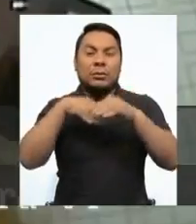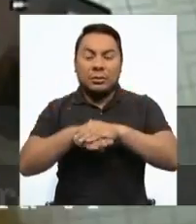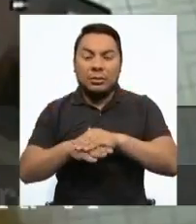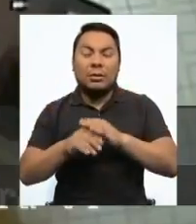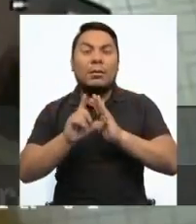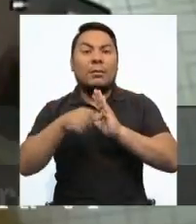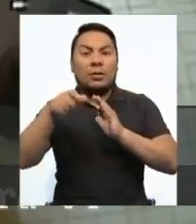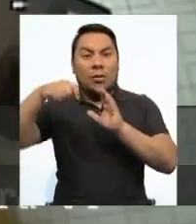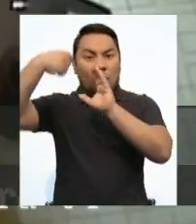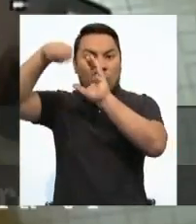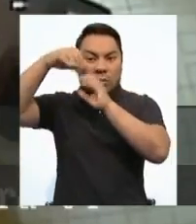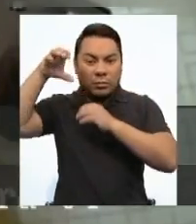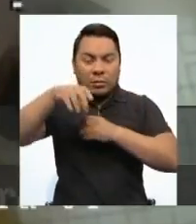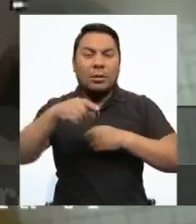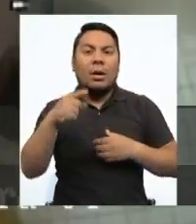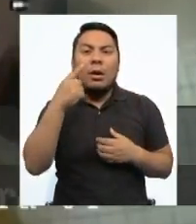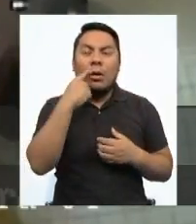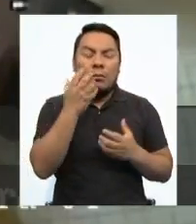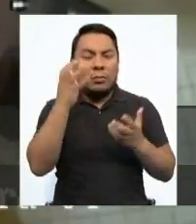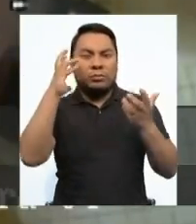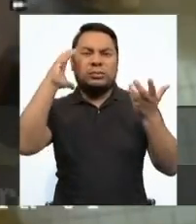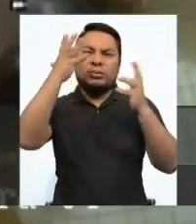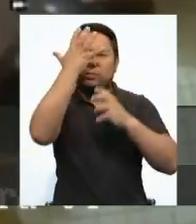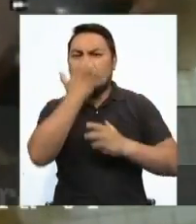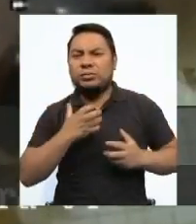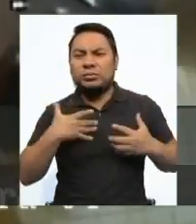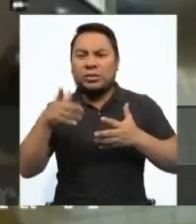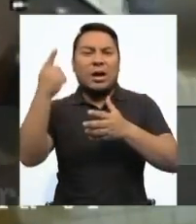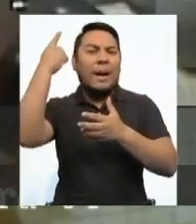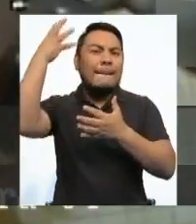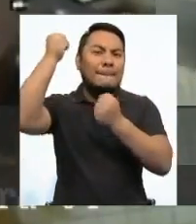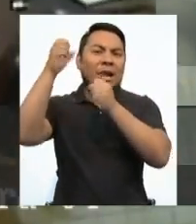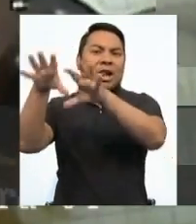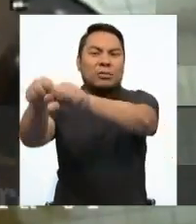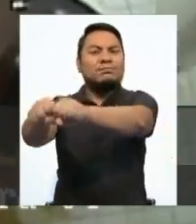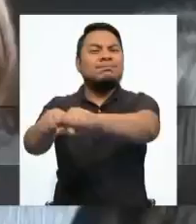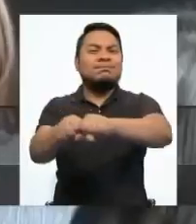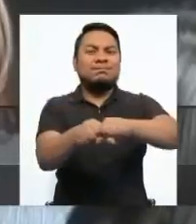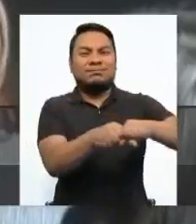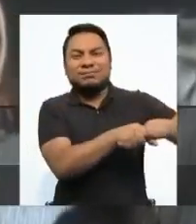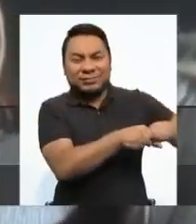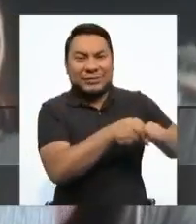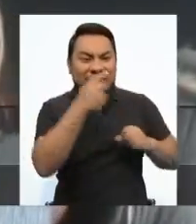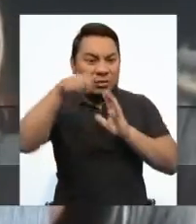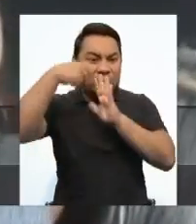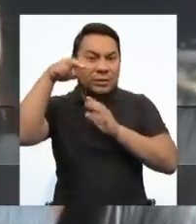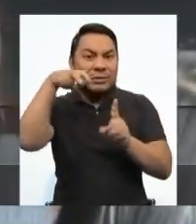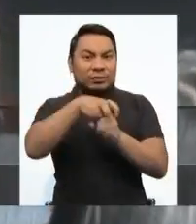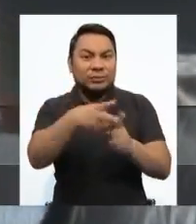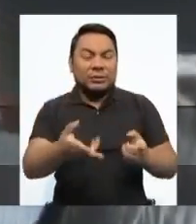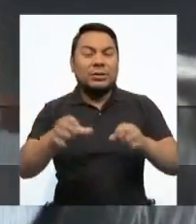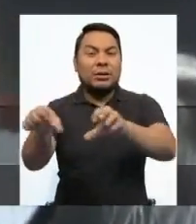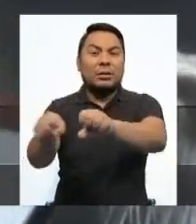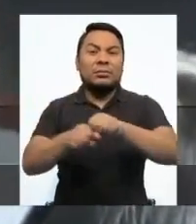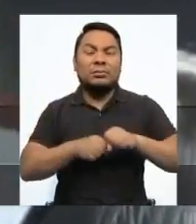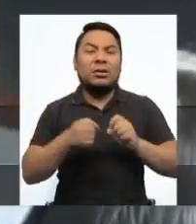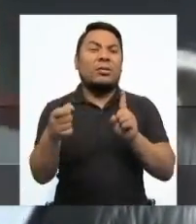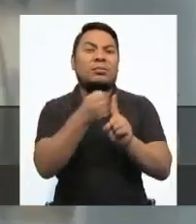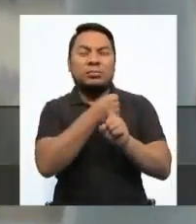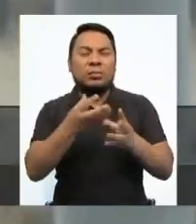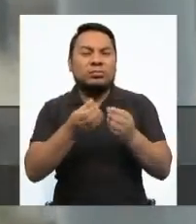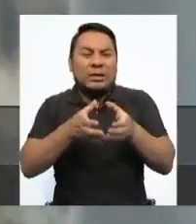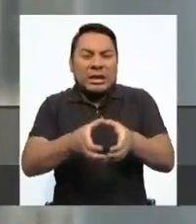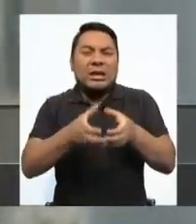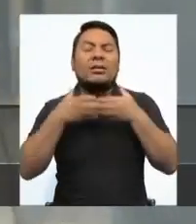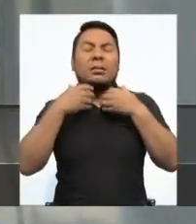dicho lugar captaron cómo Pozo arrastraba por los suelos a Contreras, jalándola de los pelos. Los delitos por los que fue absuelto Adriano